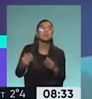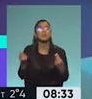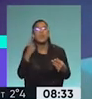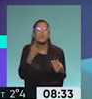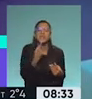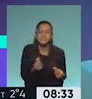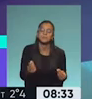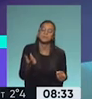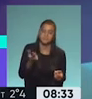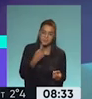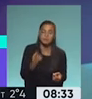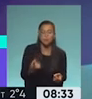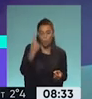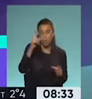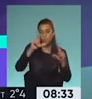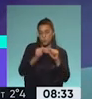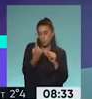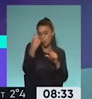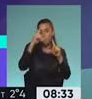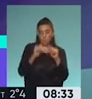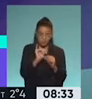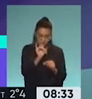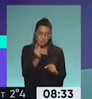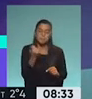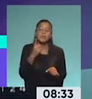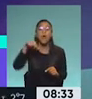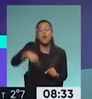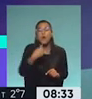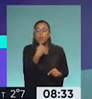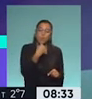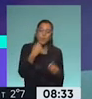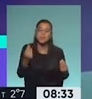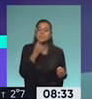verdad. Bueno, y empezó la discusión. Con tan